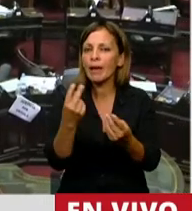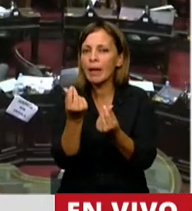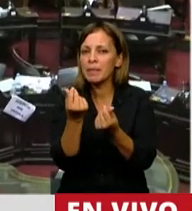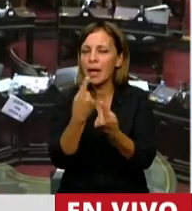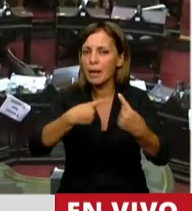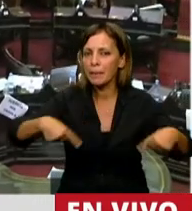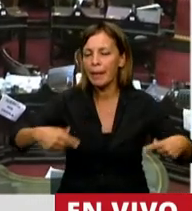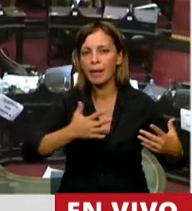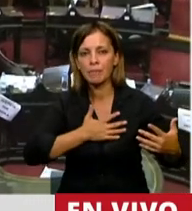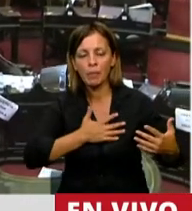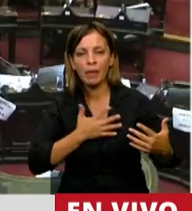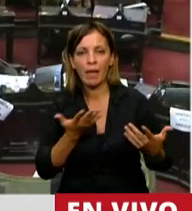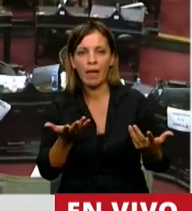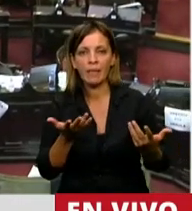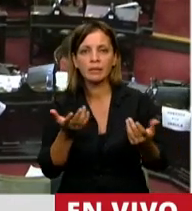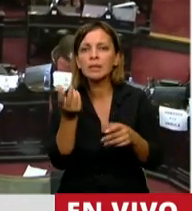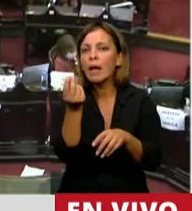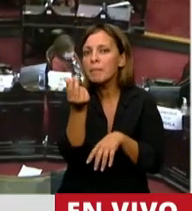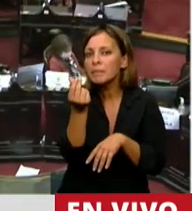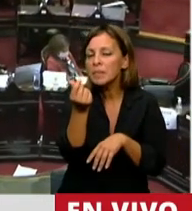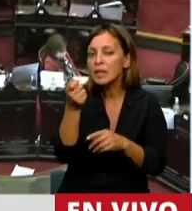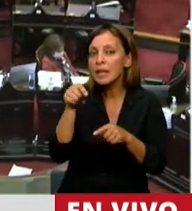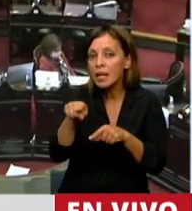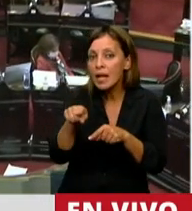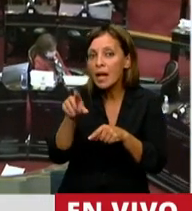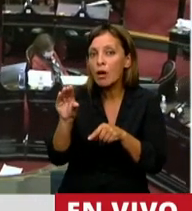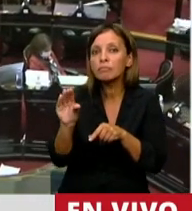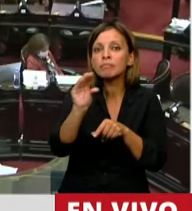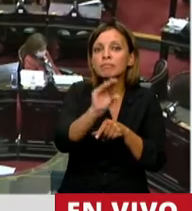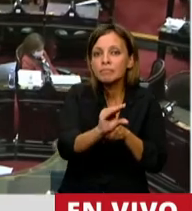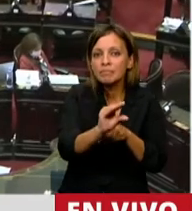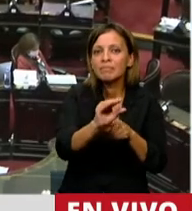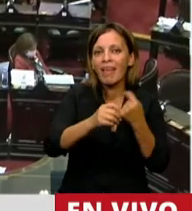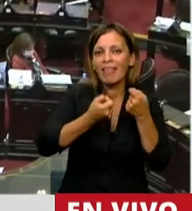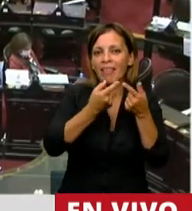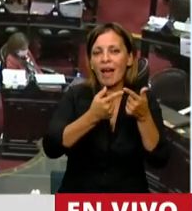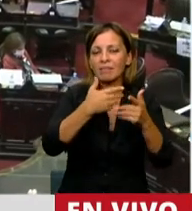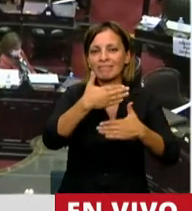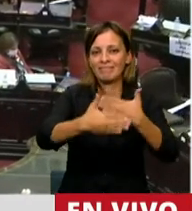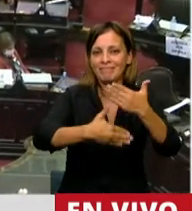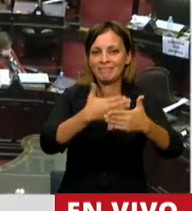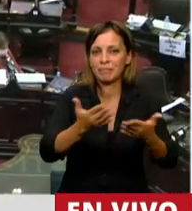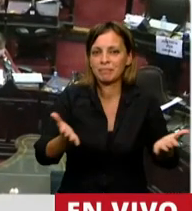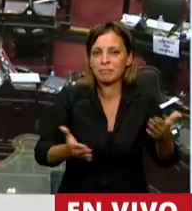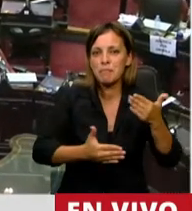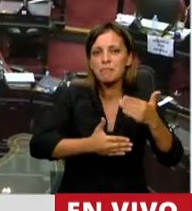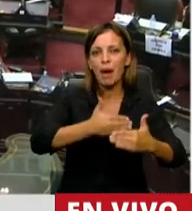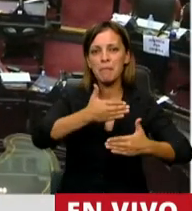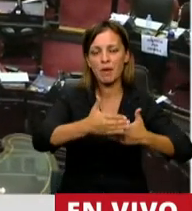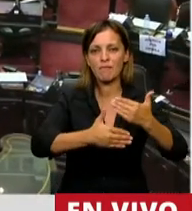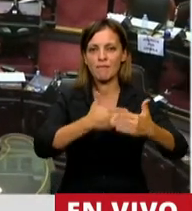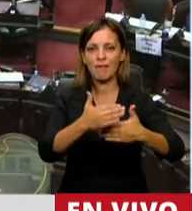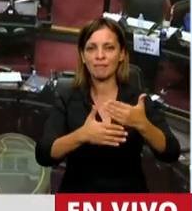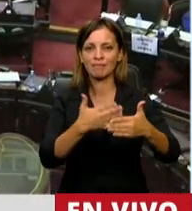e inversiones, con un dinero que vuelve a producir y que regenera, sin lugar a dudas,